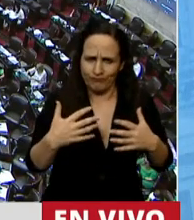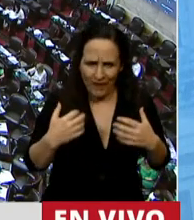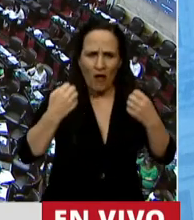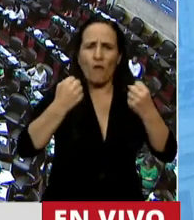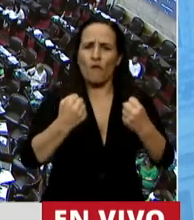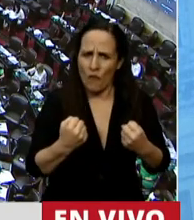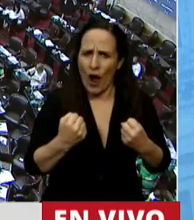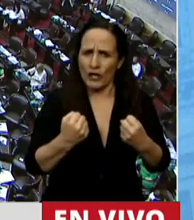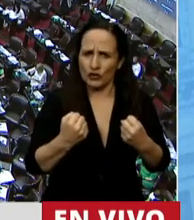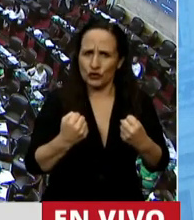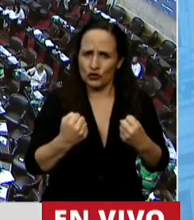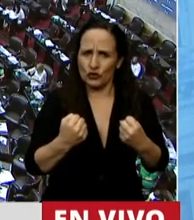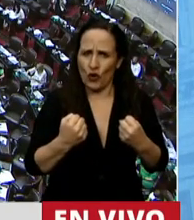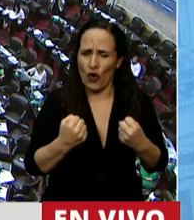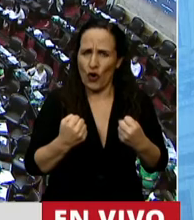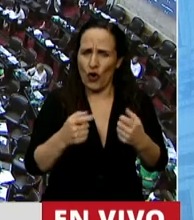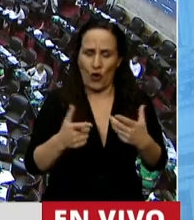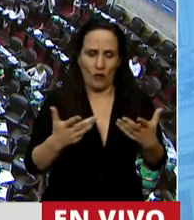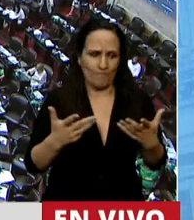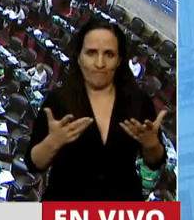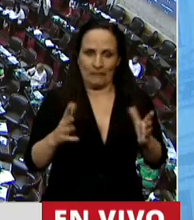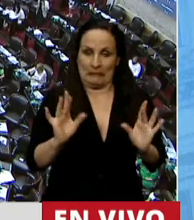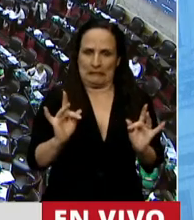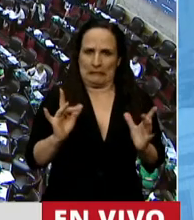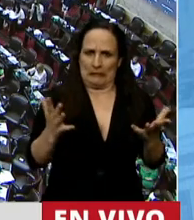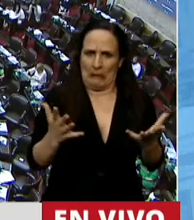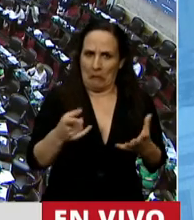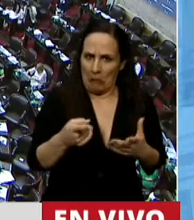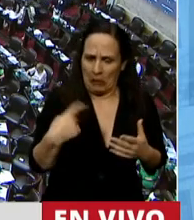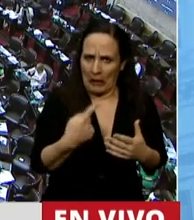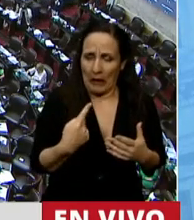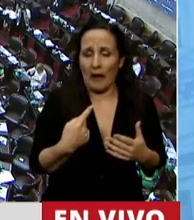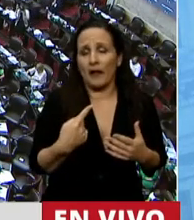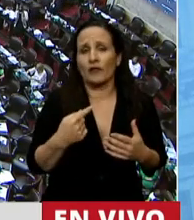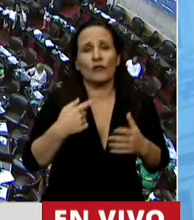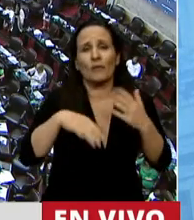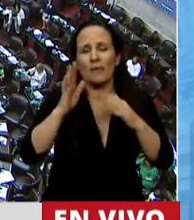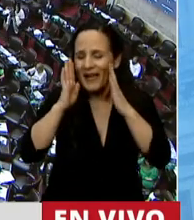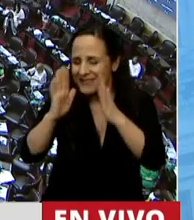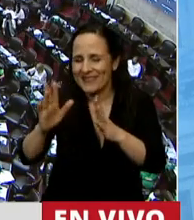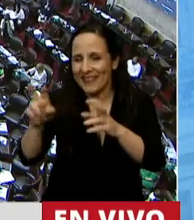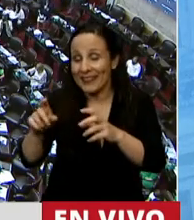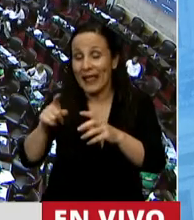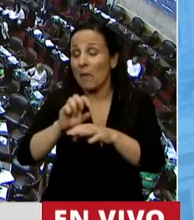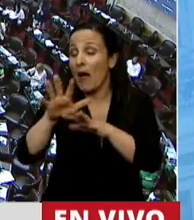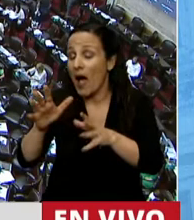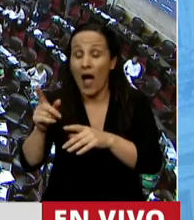esfuerzo contra natura, diríamos, porque estábamos todos volcados a pensar de otra manera.